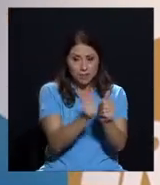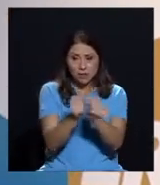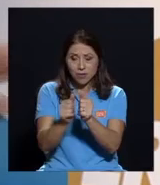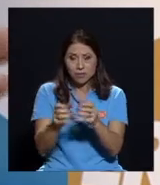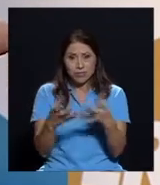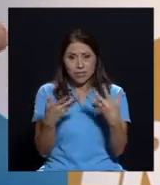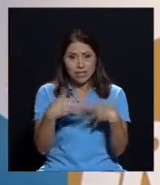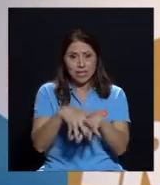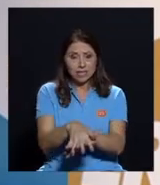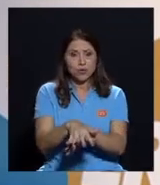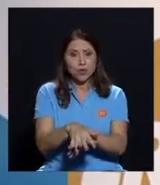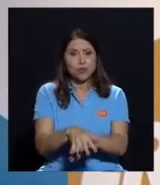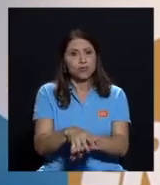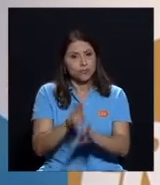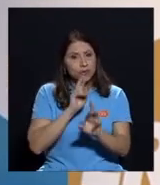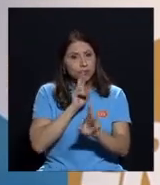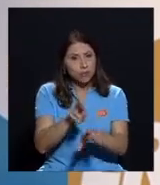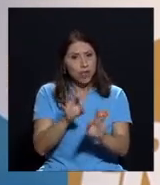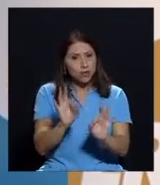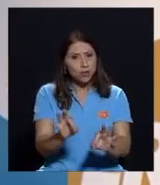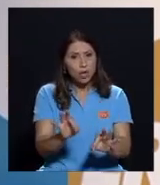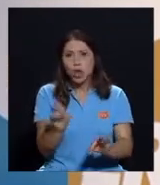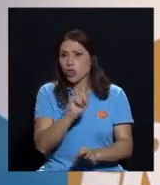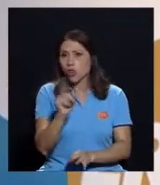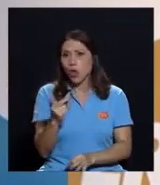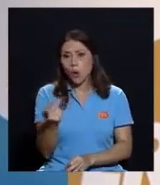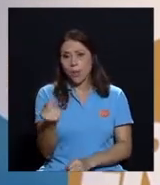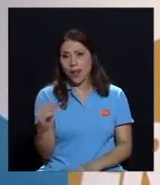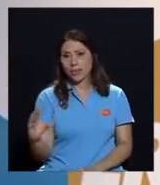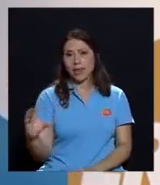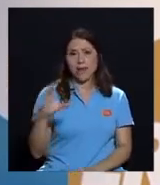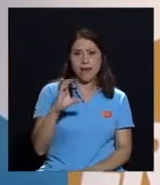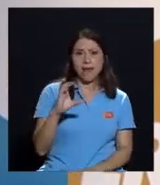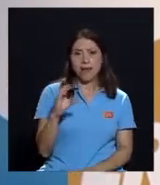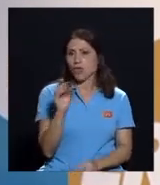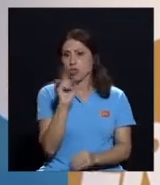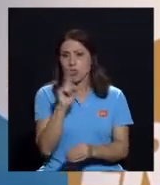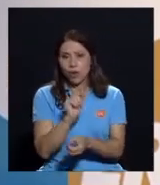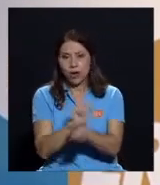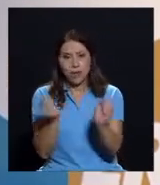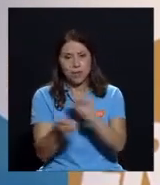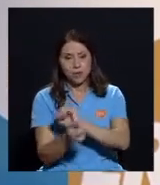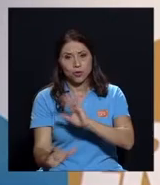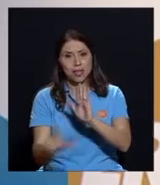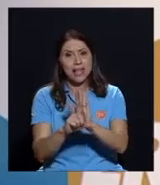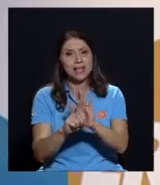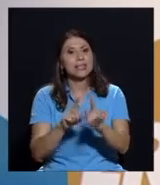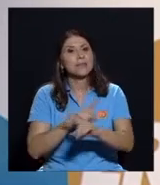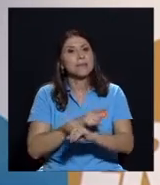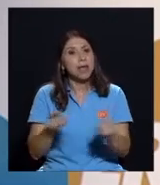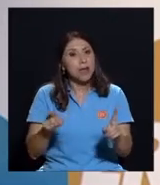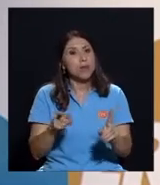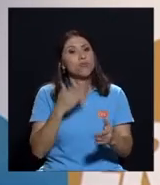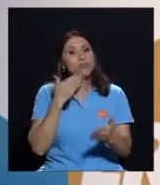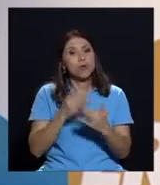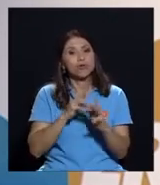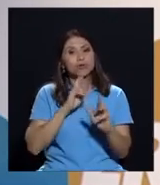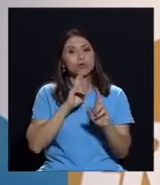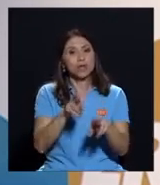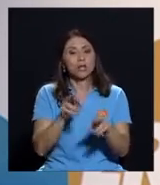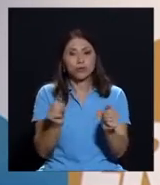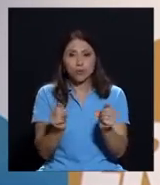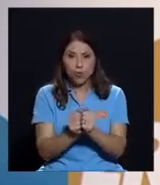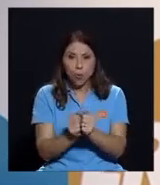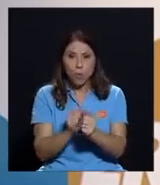plata no cambiamos leyes pero a partir de una claridad y un liderazgo tuvimos resultados de materia por esa integración de programas de